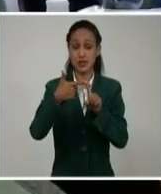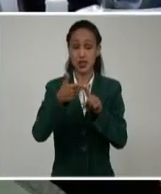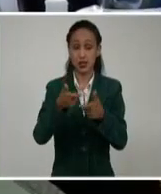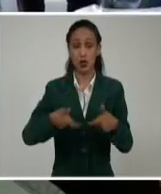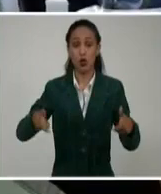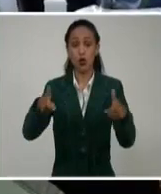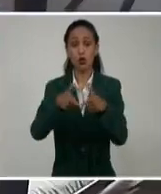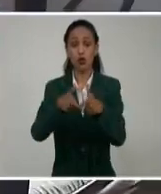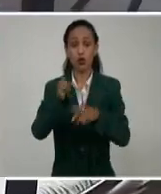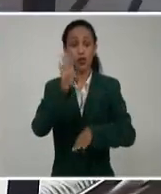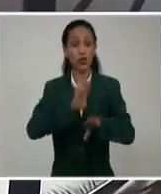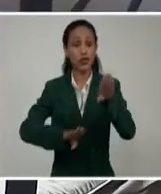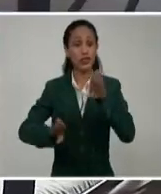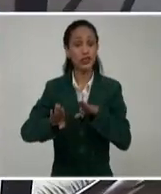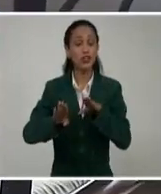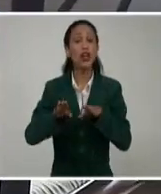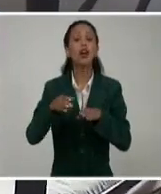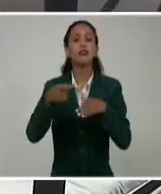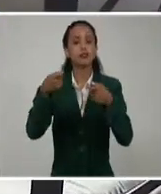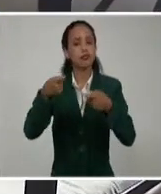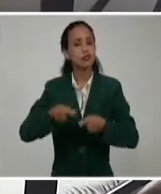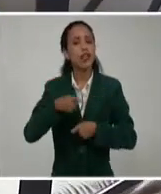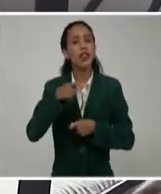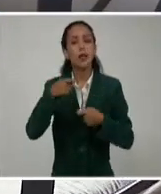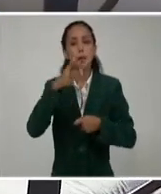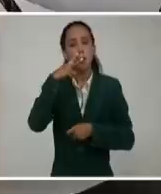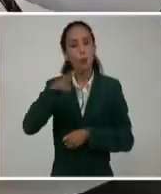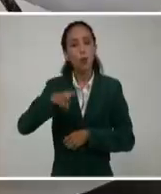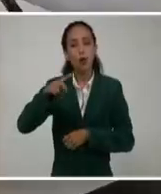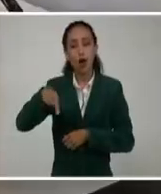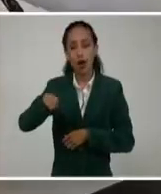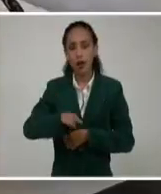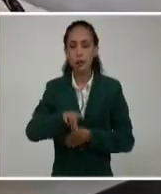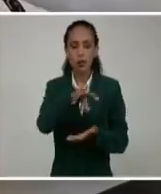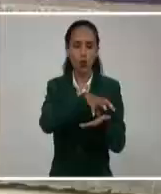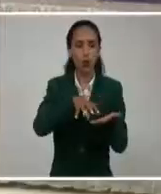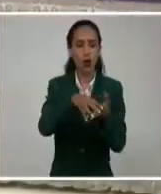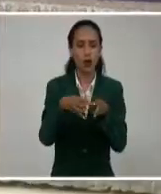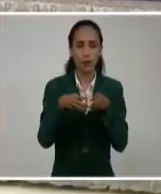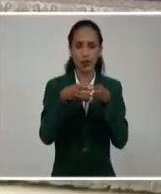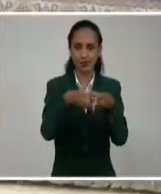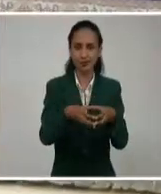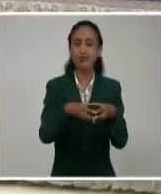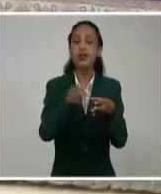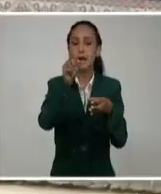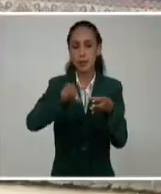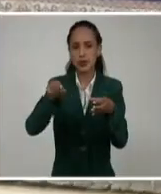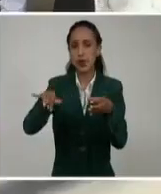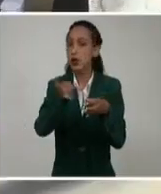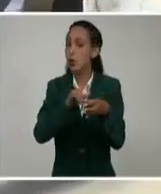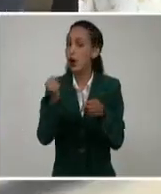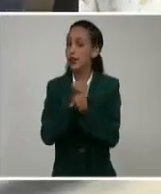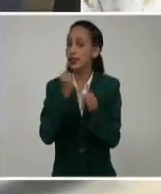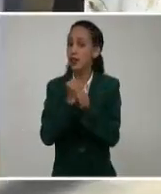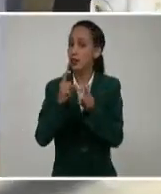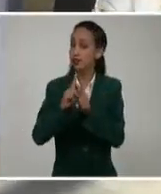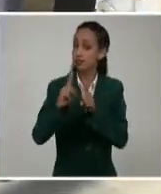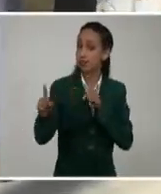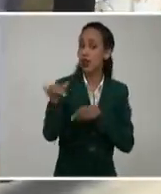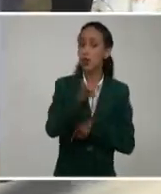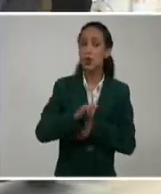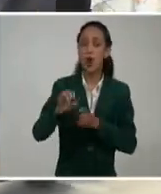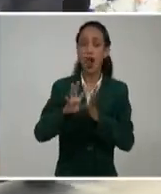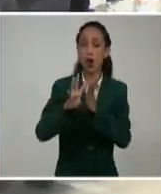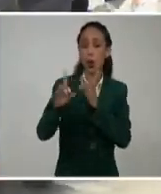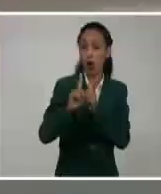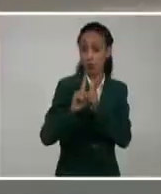Lorenzo, llamó a buscar capacidades en los centros de aislamiento y retomar el trabajo a distancia, así como mantener el distanciamiento en las colas, lugares